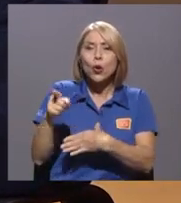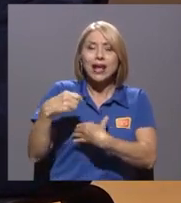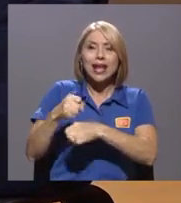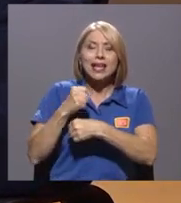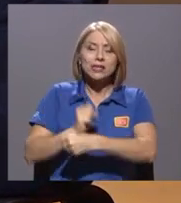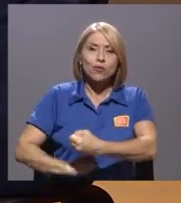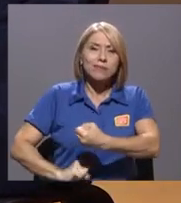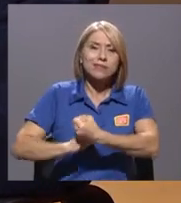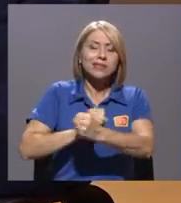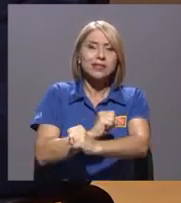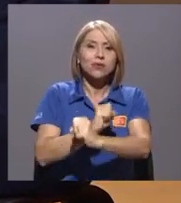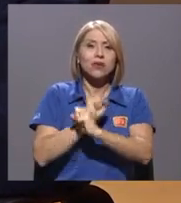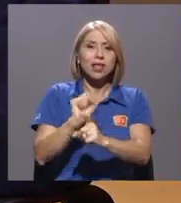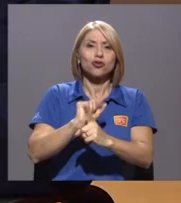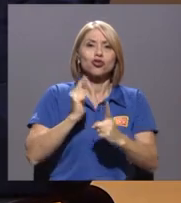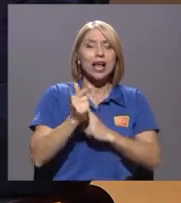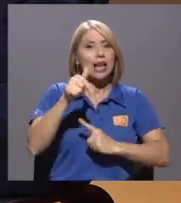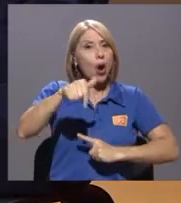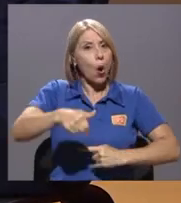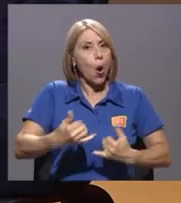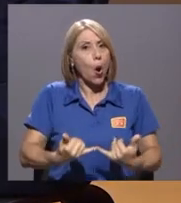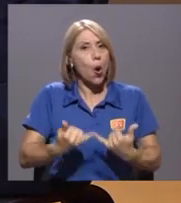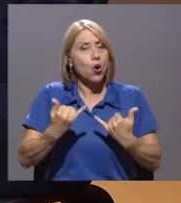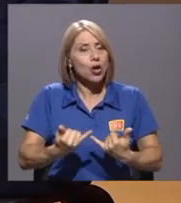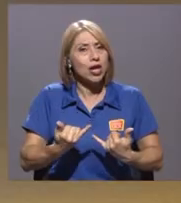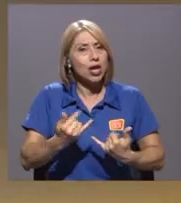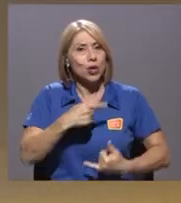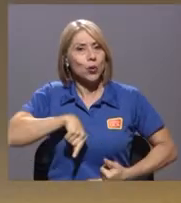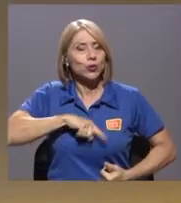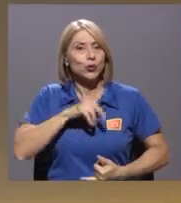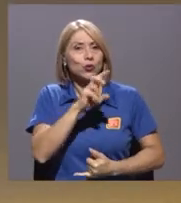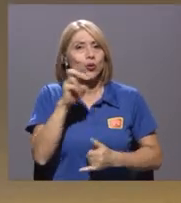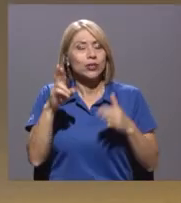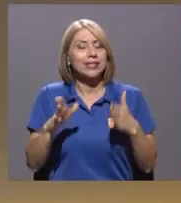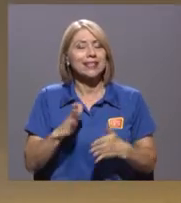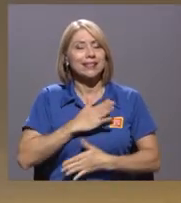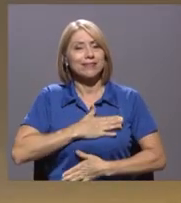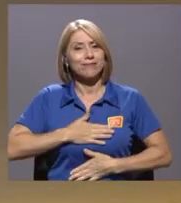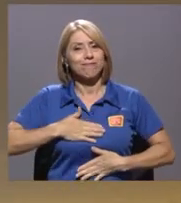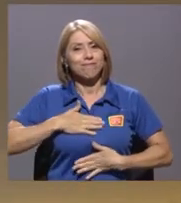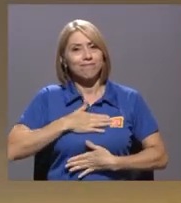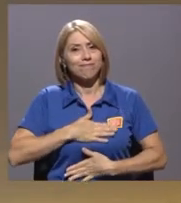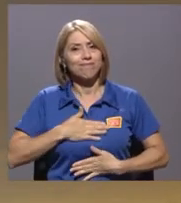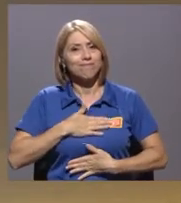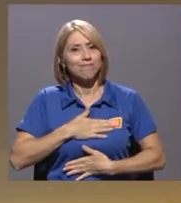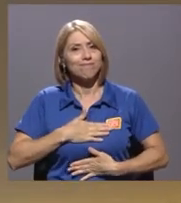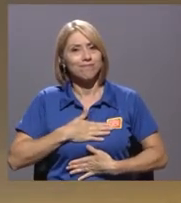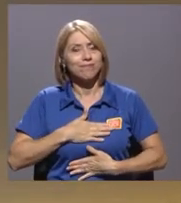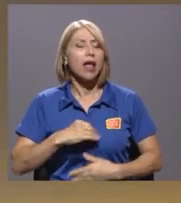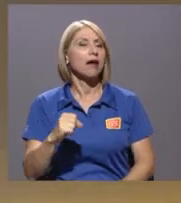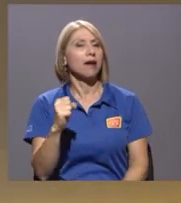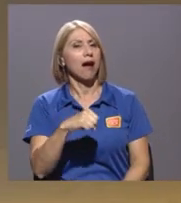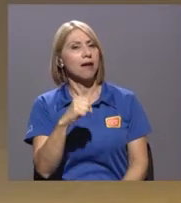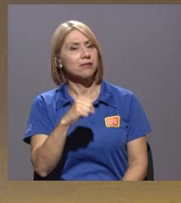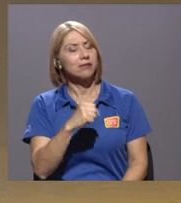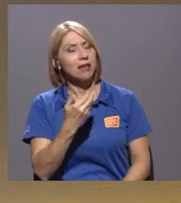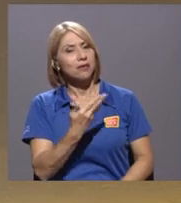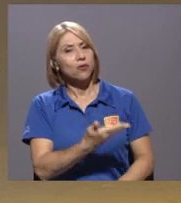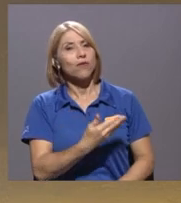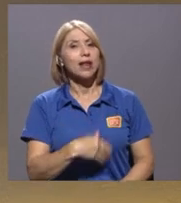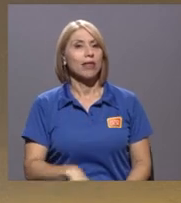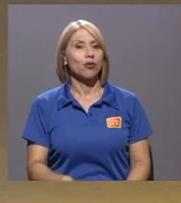estamos disfrutando hoy en día los costarricenses así es don fernando i i doña